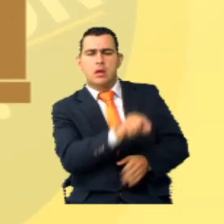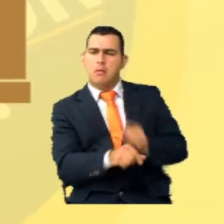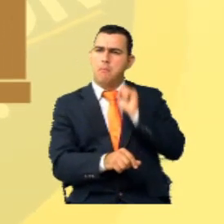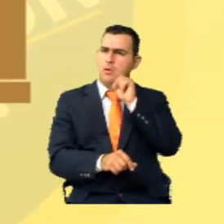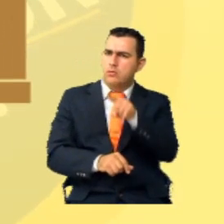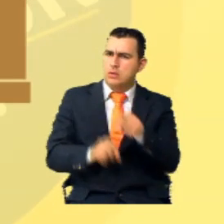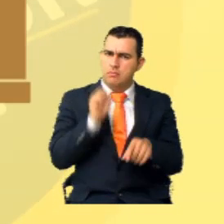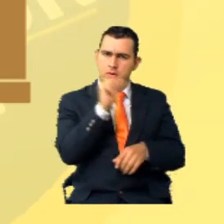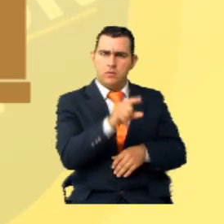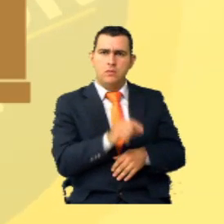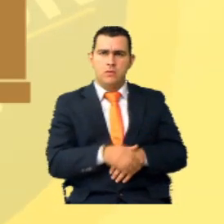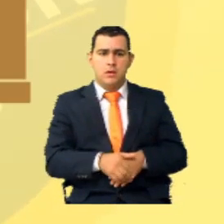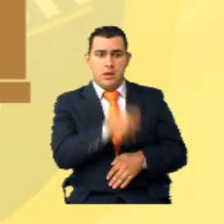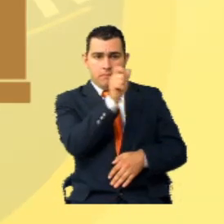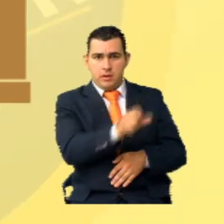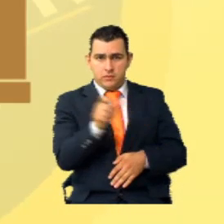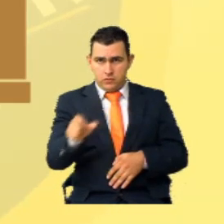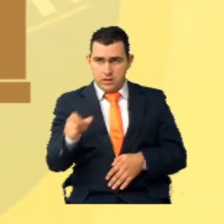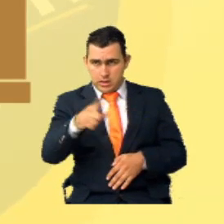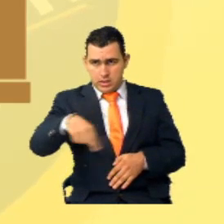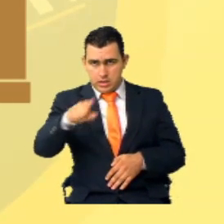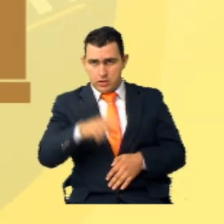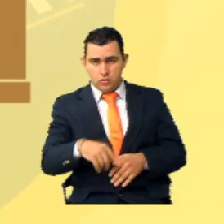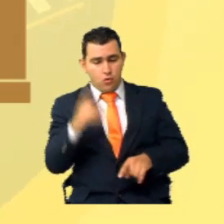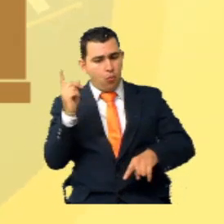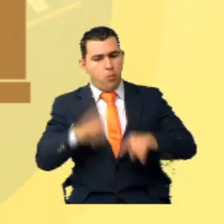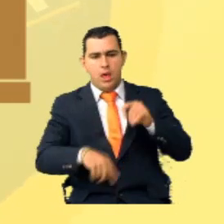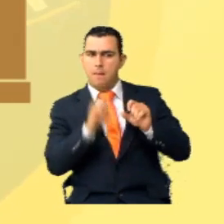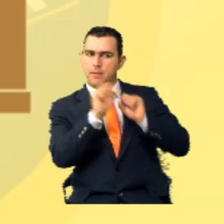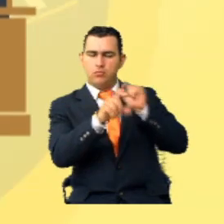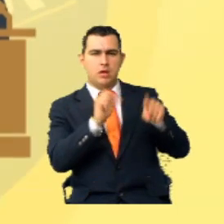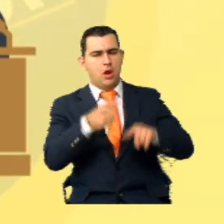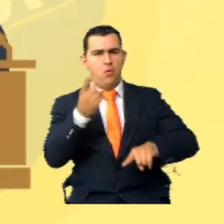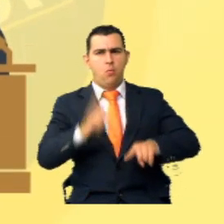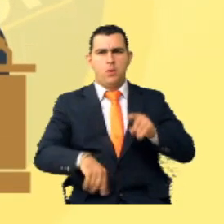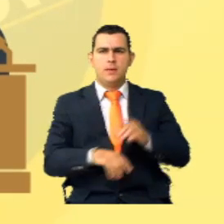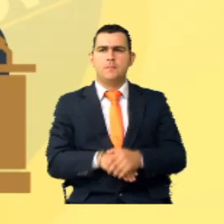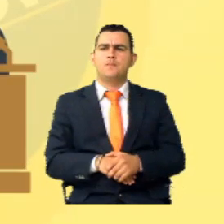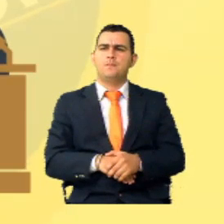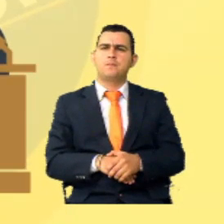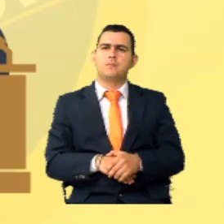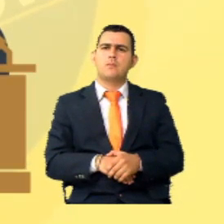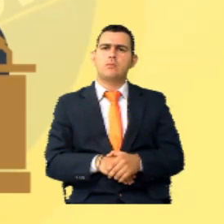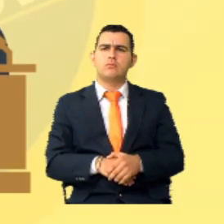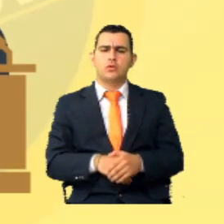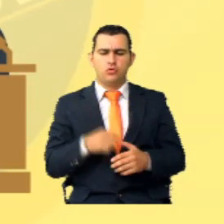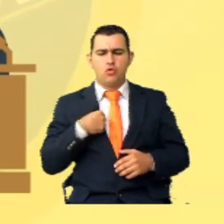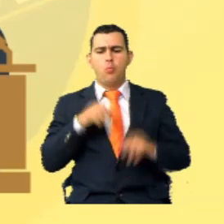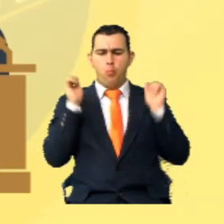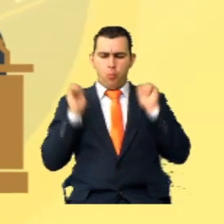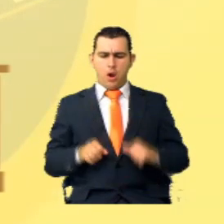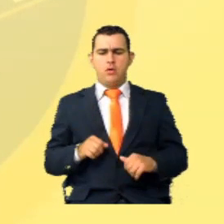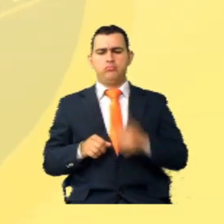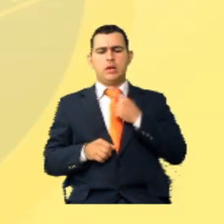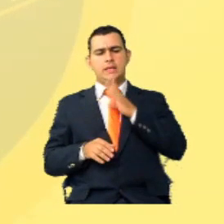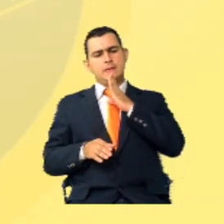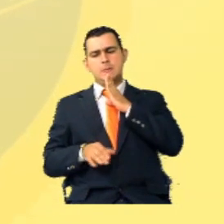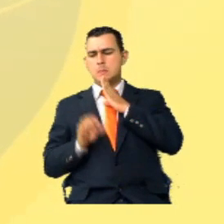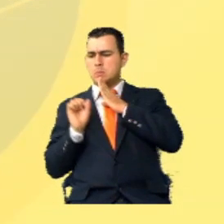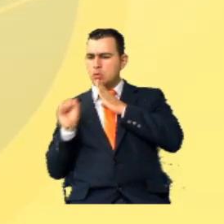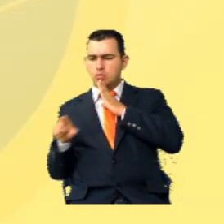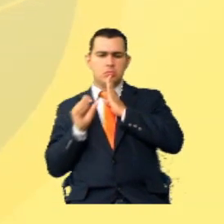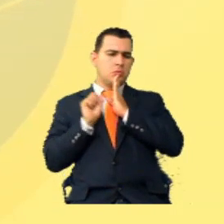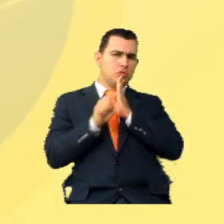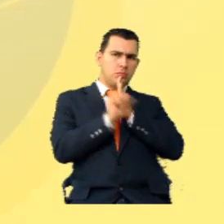Quien haya sido elegido no podrá ser elegido nuevamente en otro segmento similar. El candidato seleccionado es libre de elegir a qué